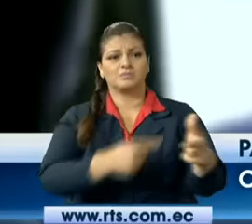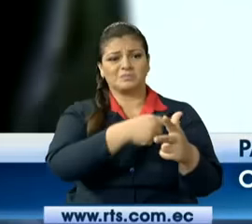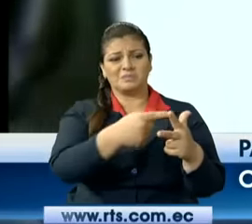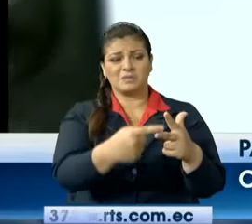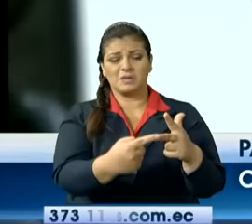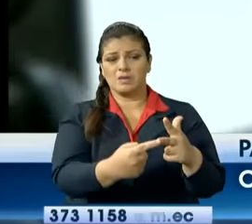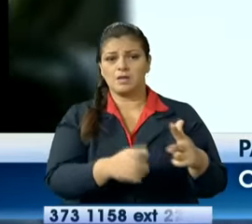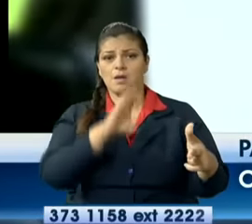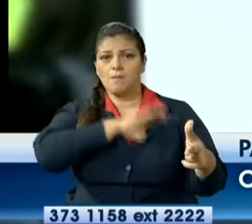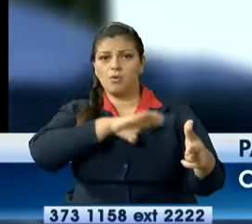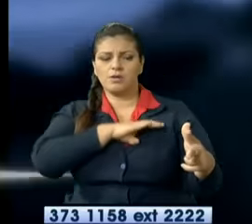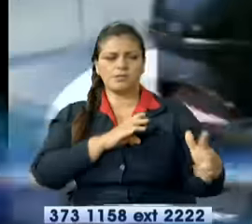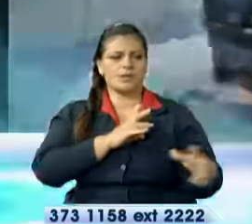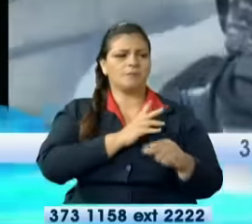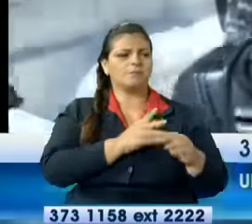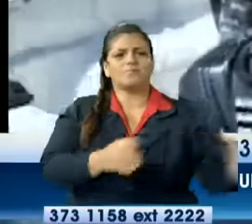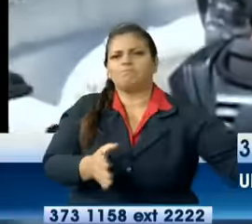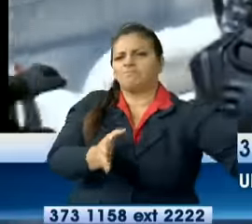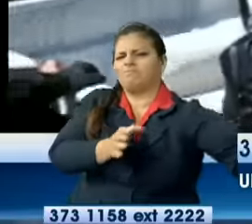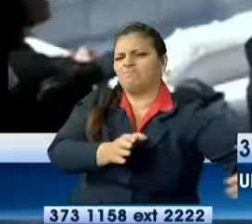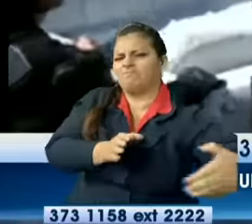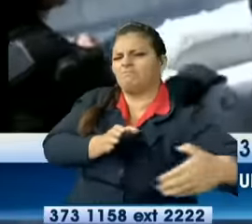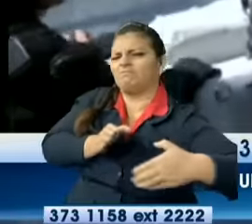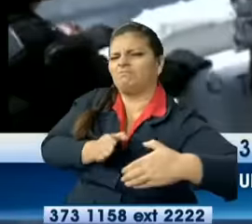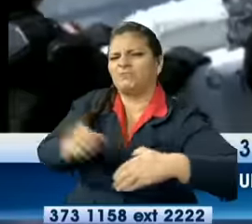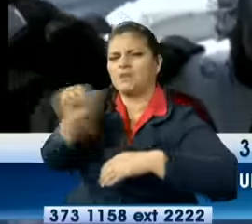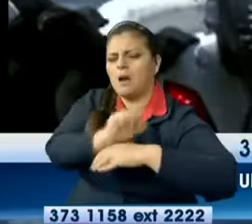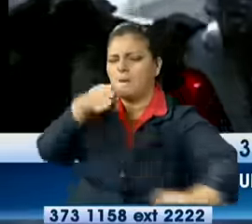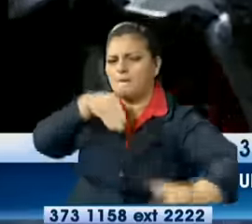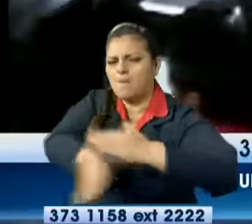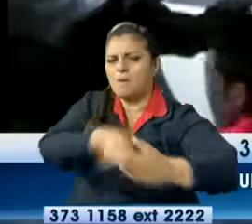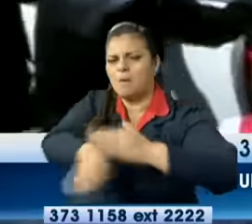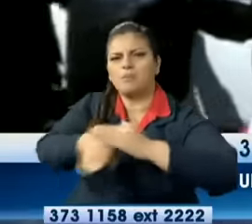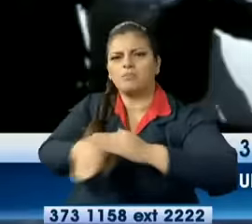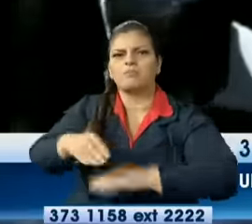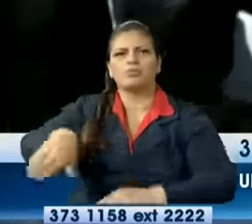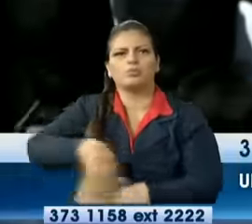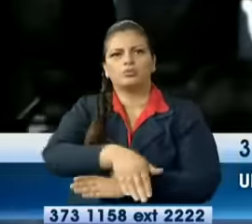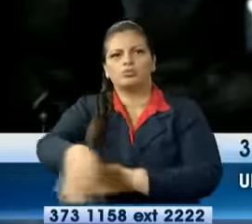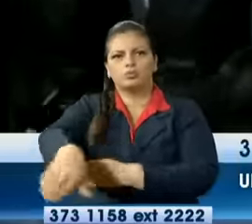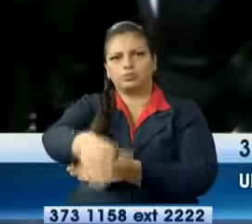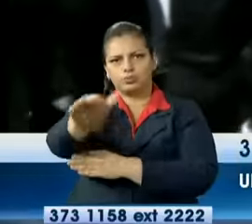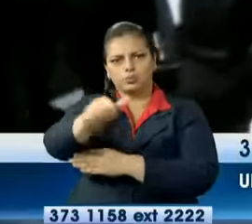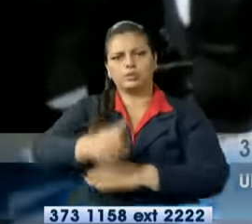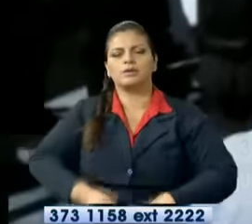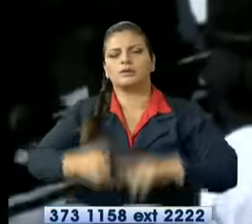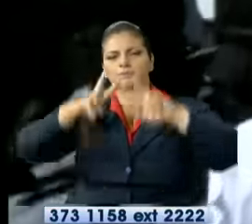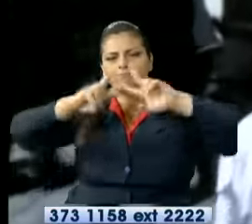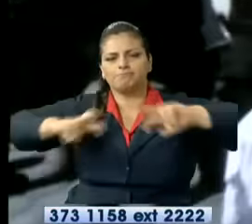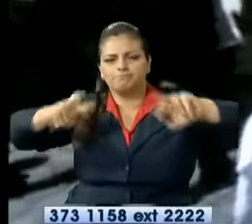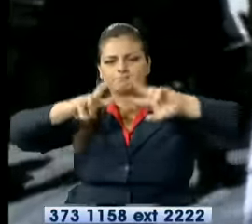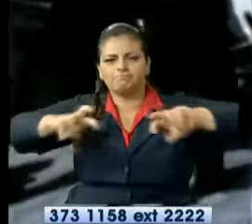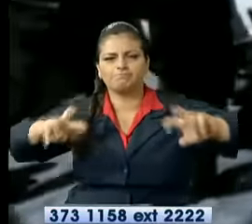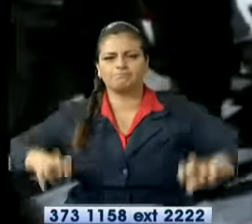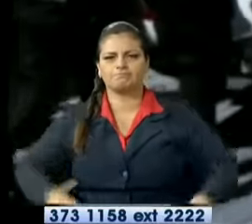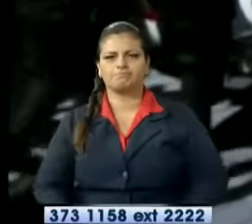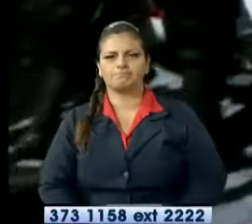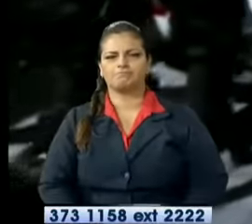trasladados hasta la unidad de vigilancia para la respectiva investigación. Informó Adriana.